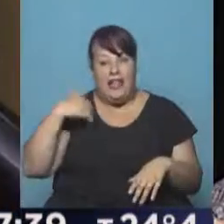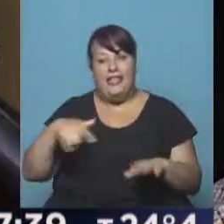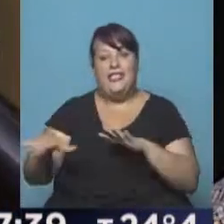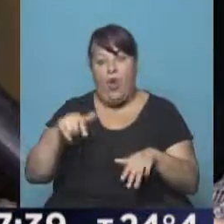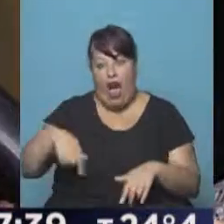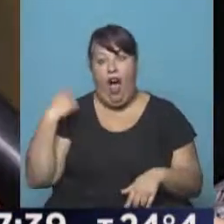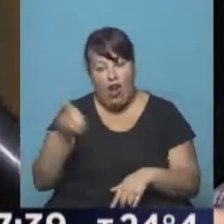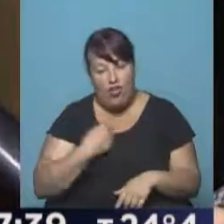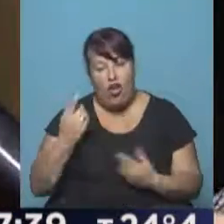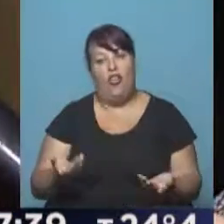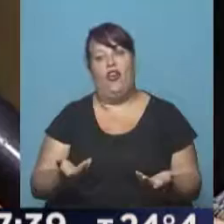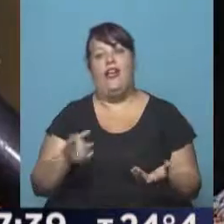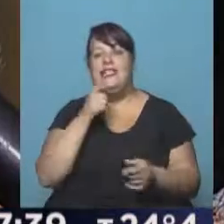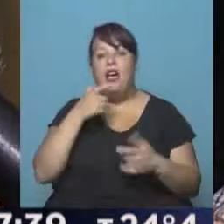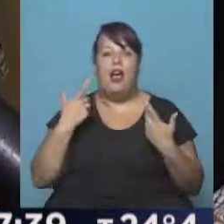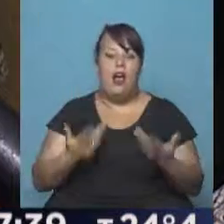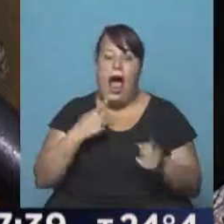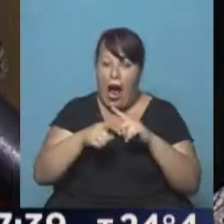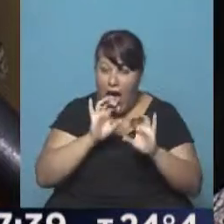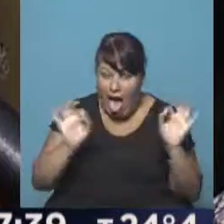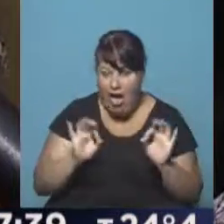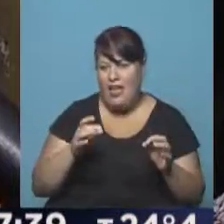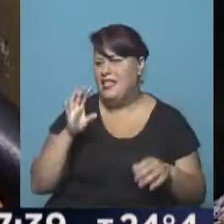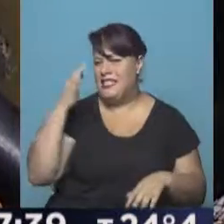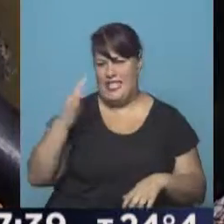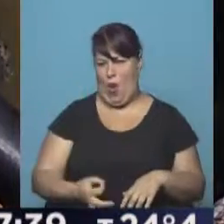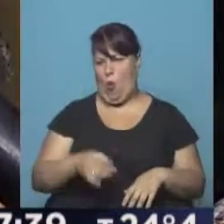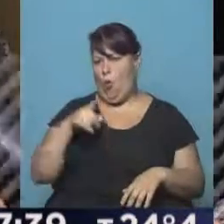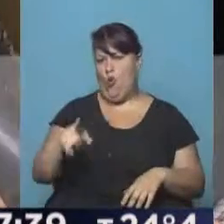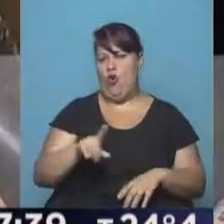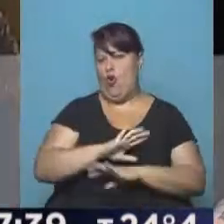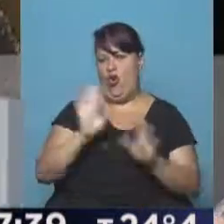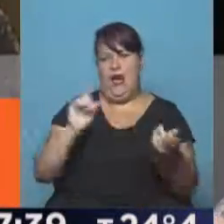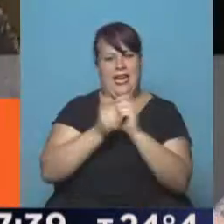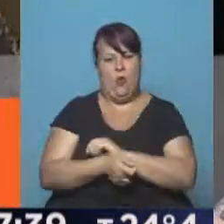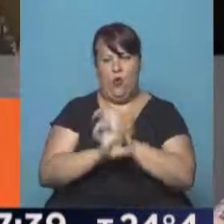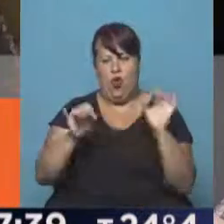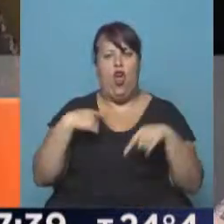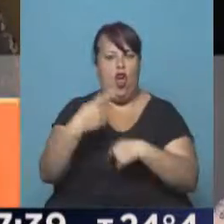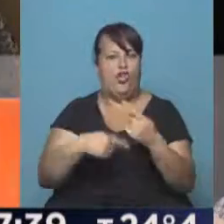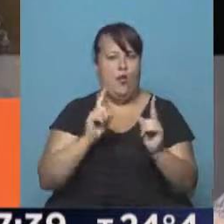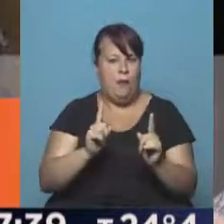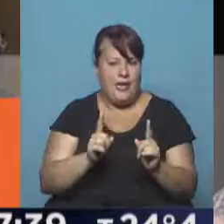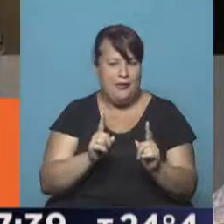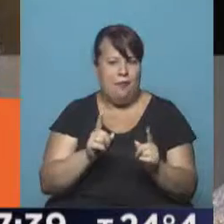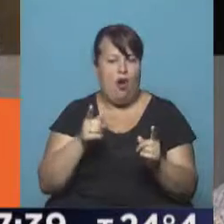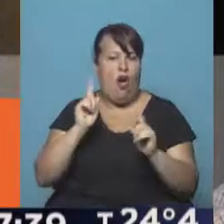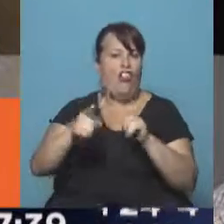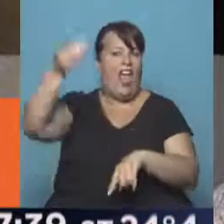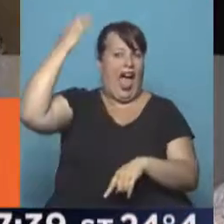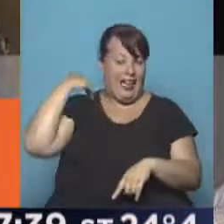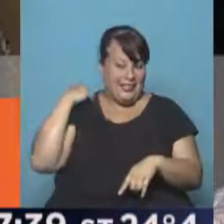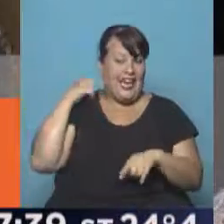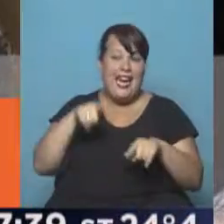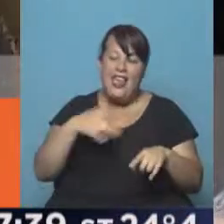que estamos viviendo, y de no haberse alcanzado este consenso, era muy probable que no hubiera ninguna reforma y por lo tanto siguiese vigente todo lo anterior.